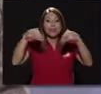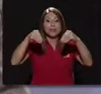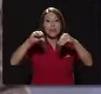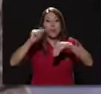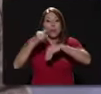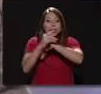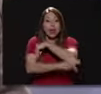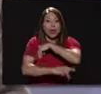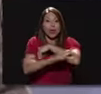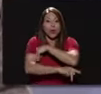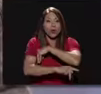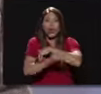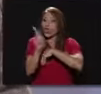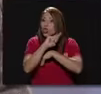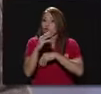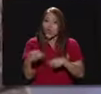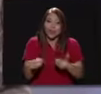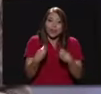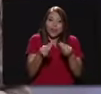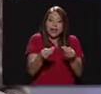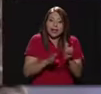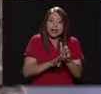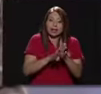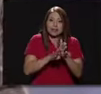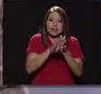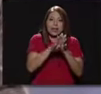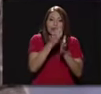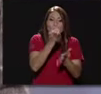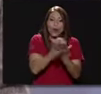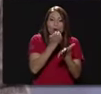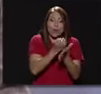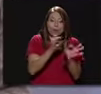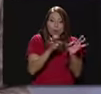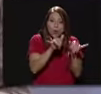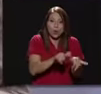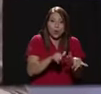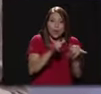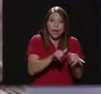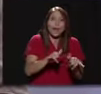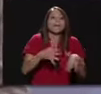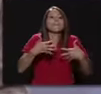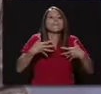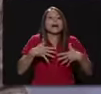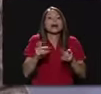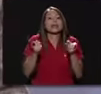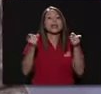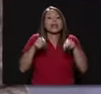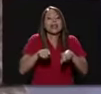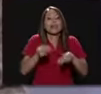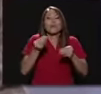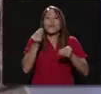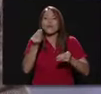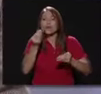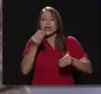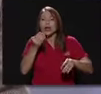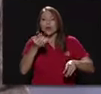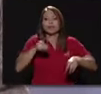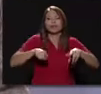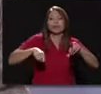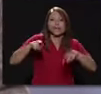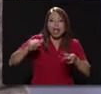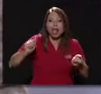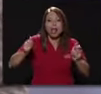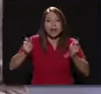en lugar de aportar un crecimiento económico sostenido a la economía, más bien genera mucha volatilidad en el